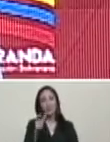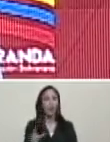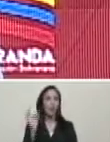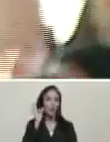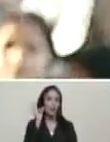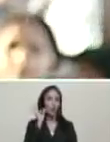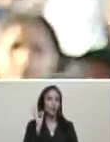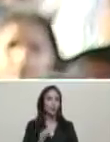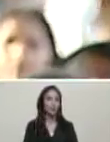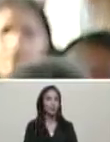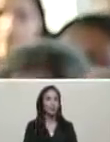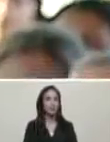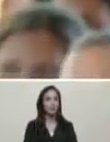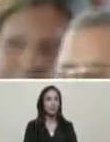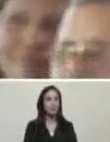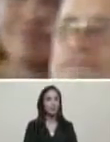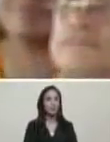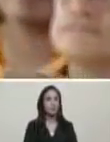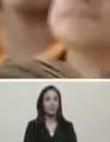Francis.